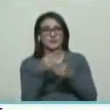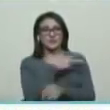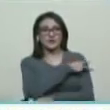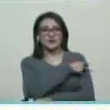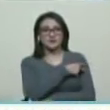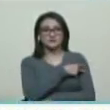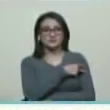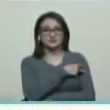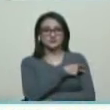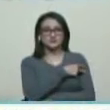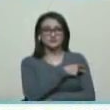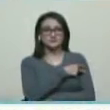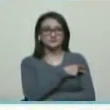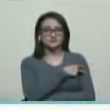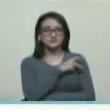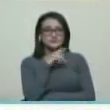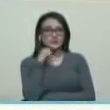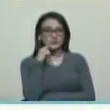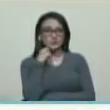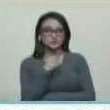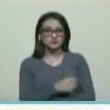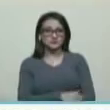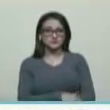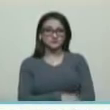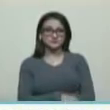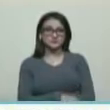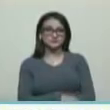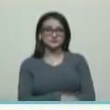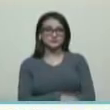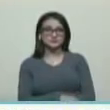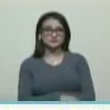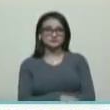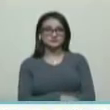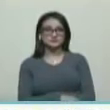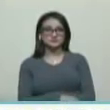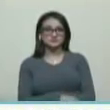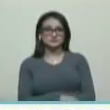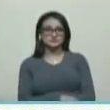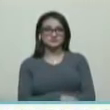delegación de Rusia. Por favor.